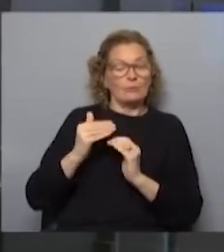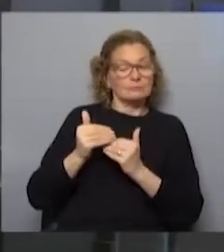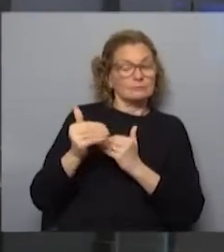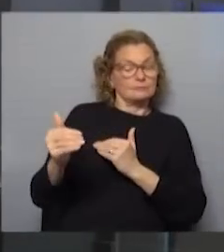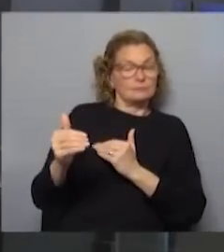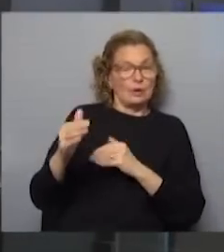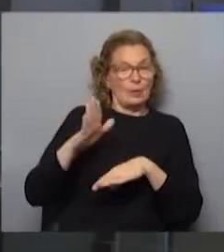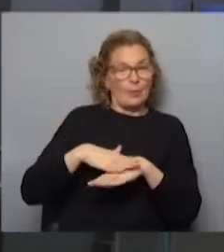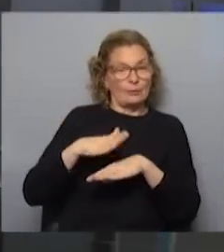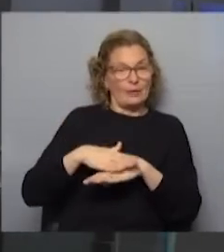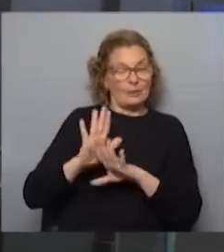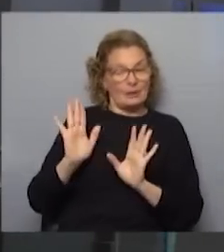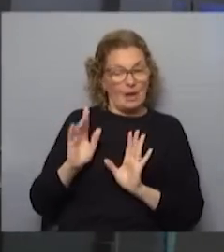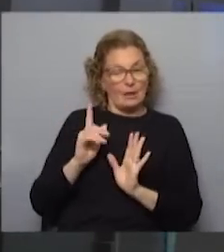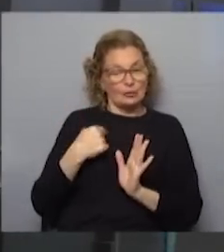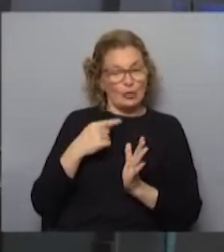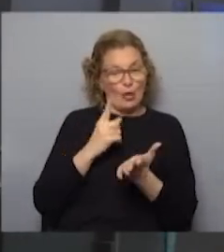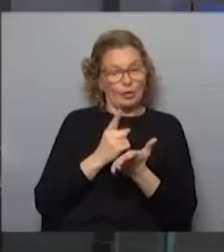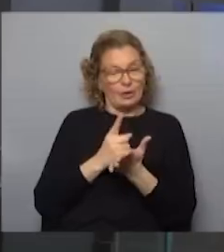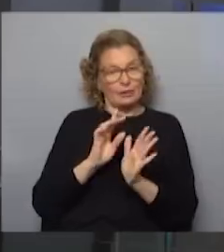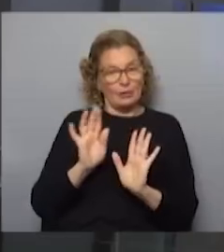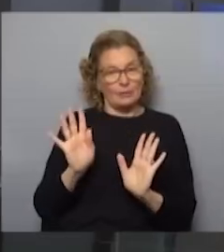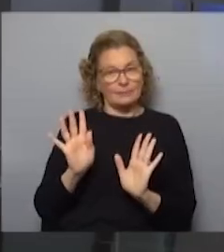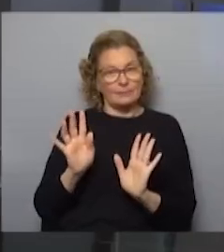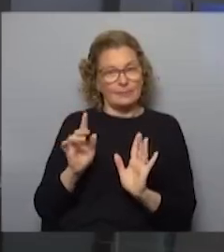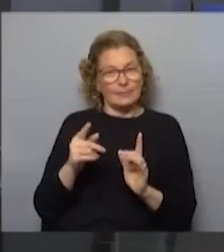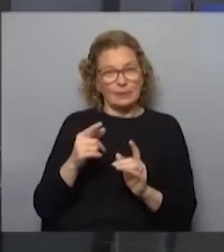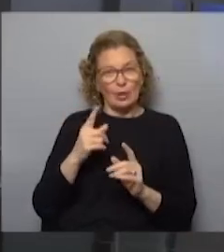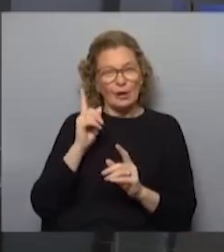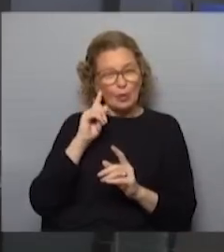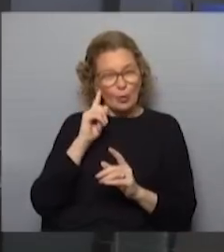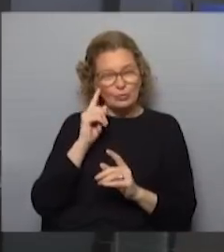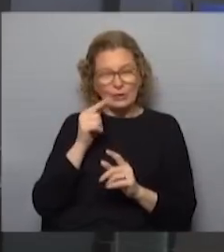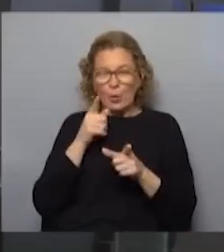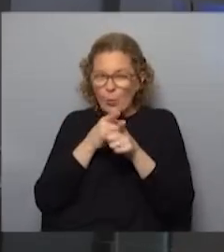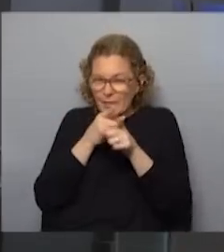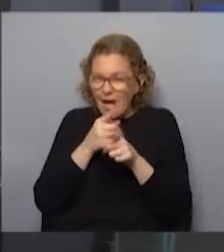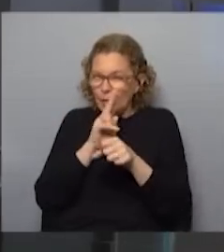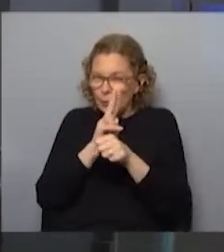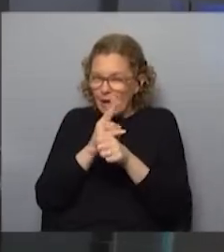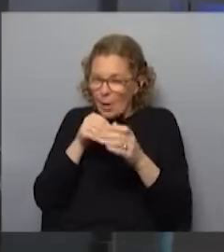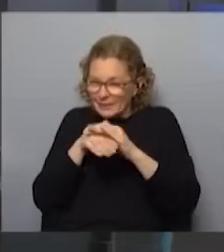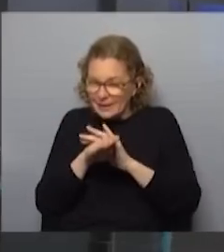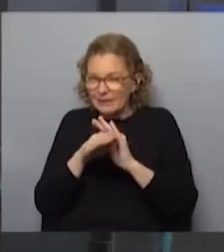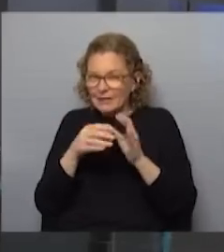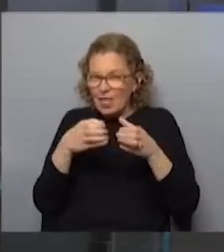la responsabilidad de haberlo ordenado todos estas escuchas estás vigilancias infiltraciones